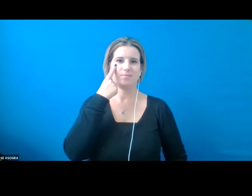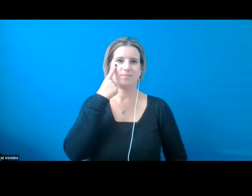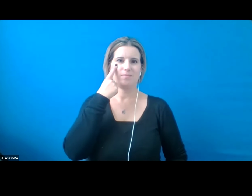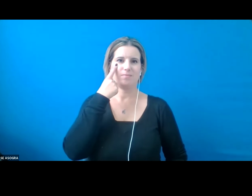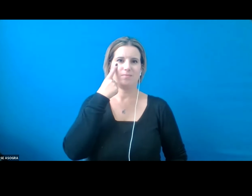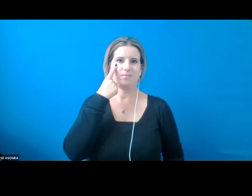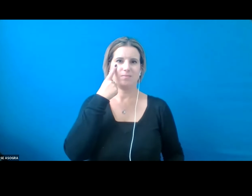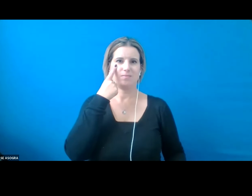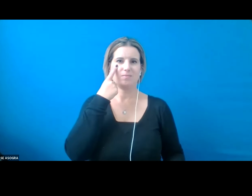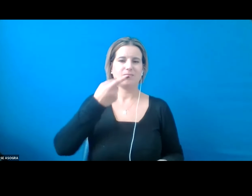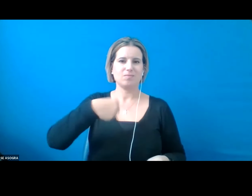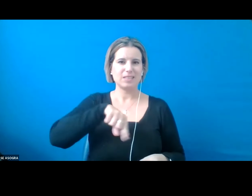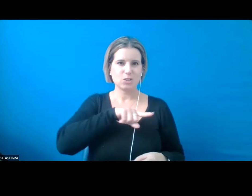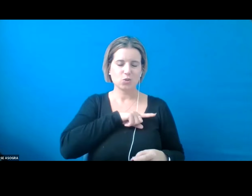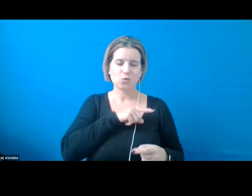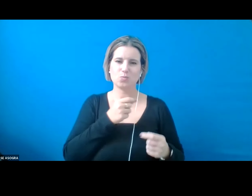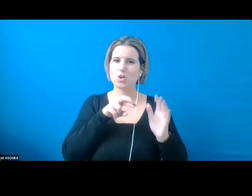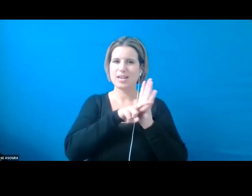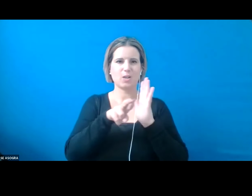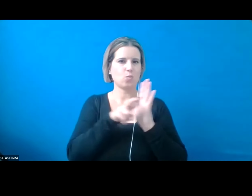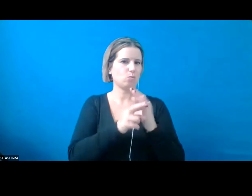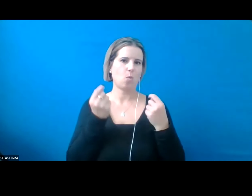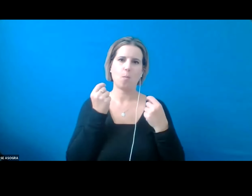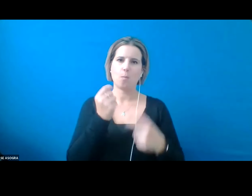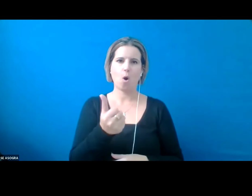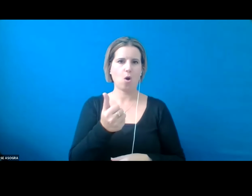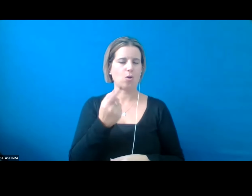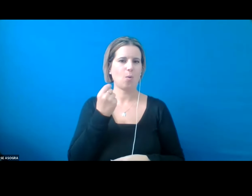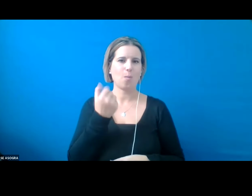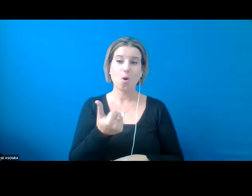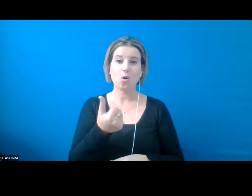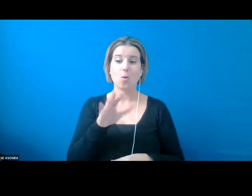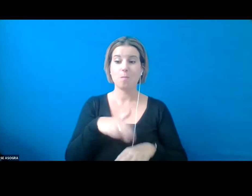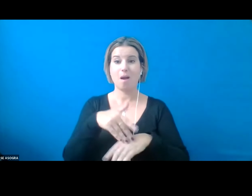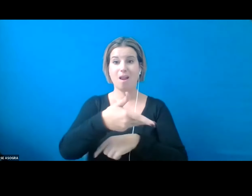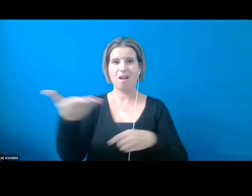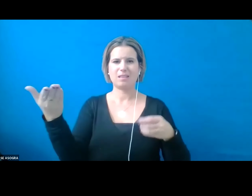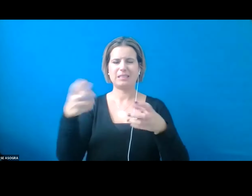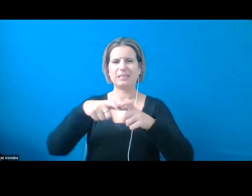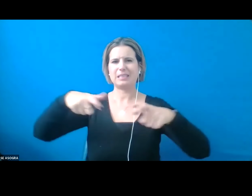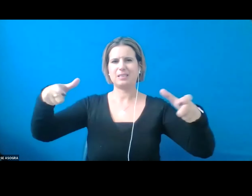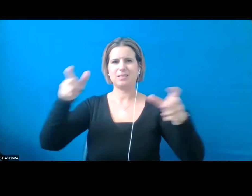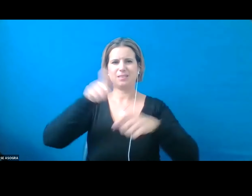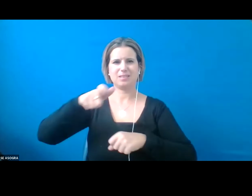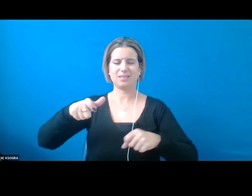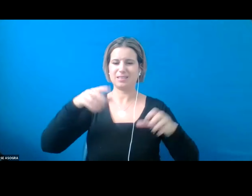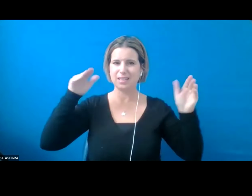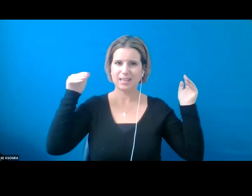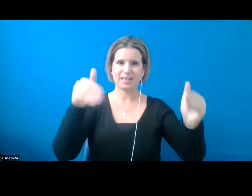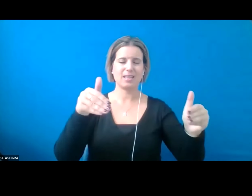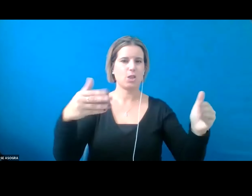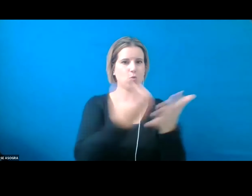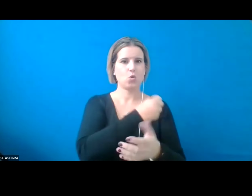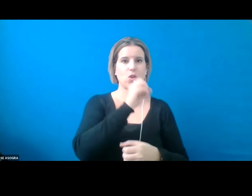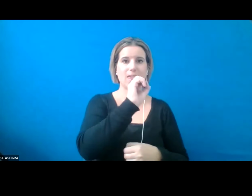somos son pocos los recursos para tanta población porque atendemos a toda la población de 0 a 18 años de